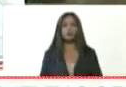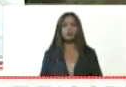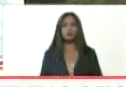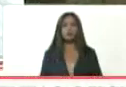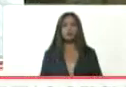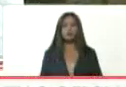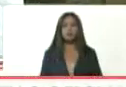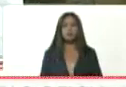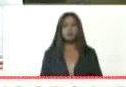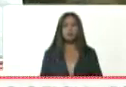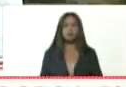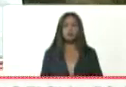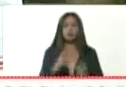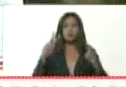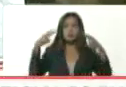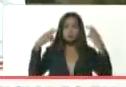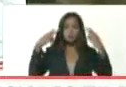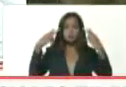oído